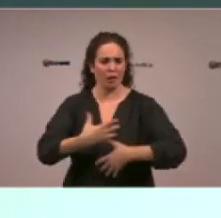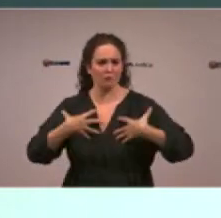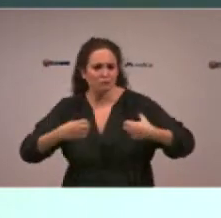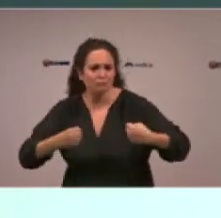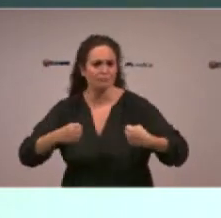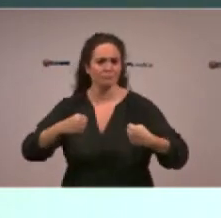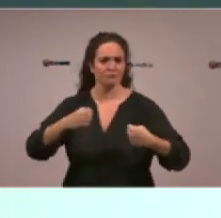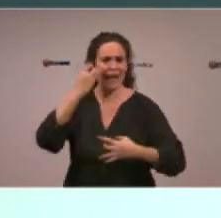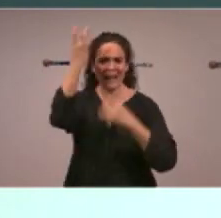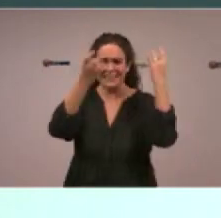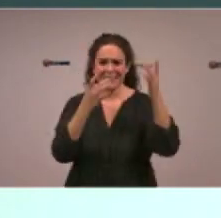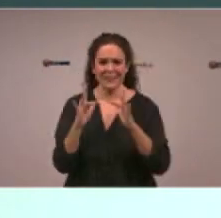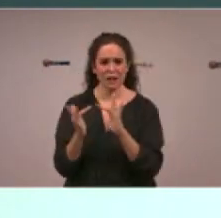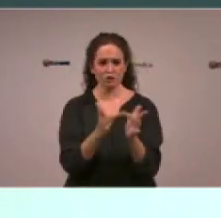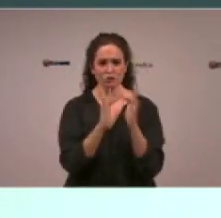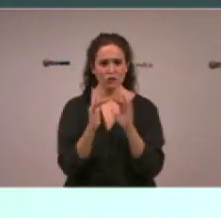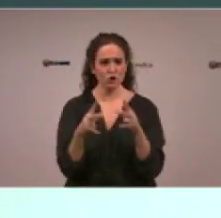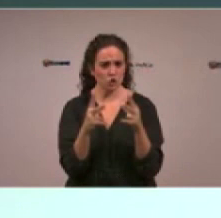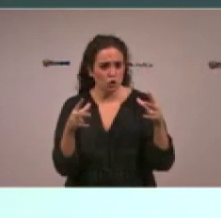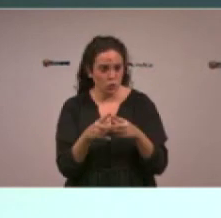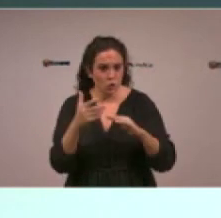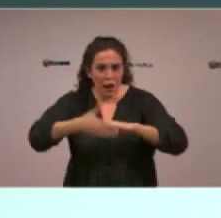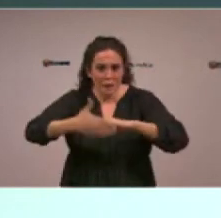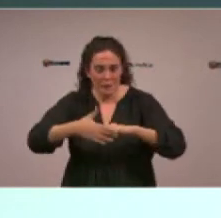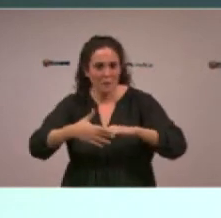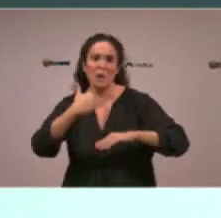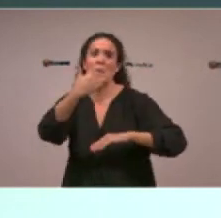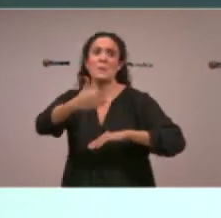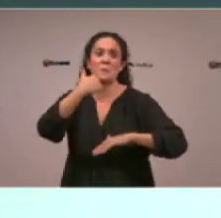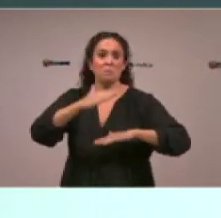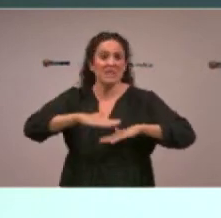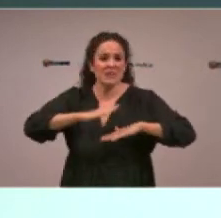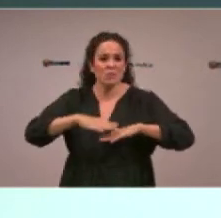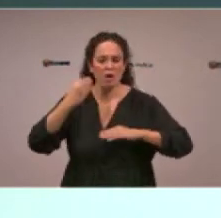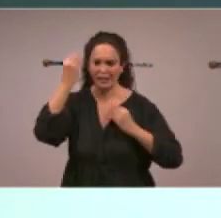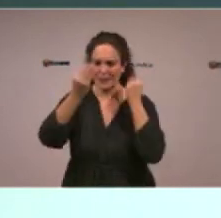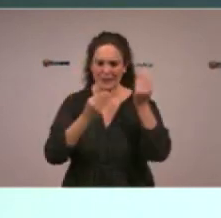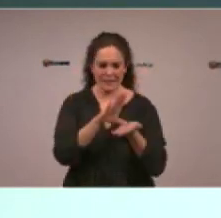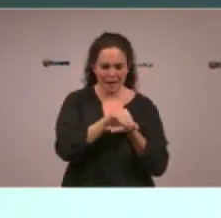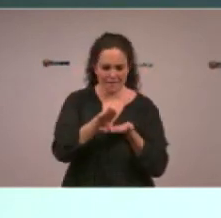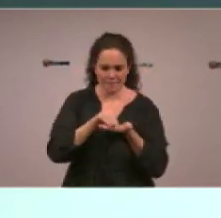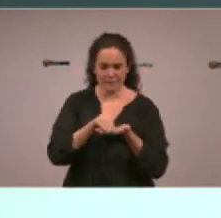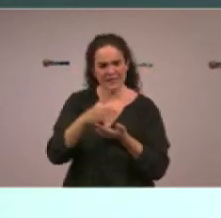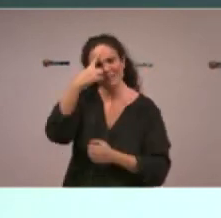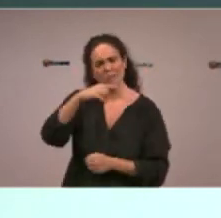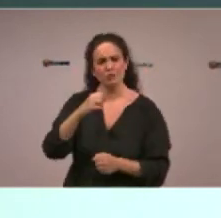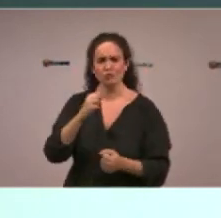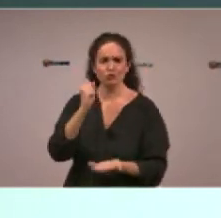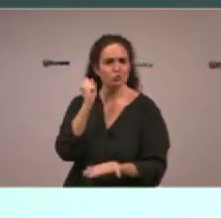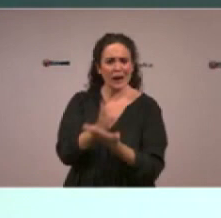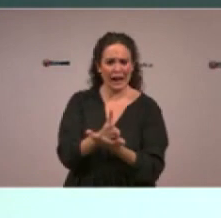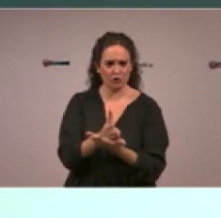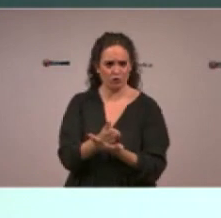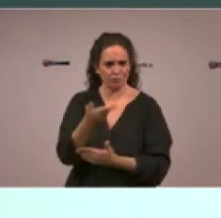cierta actividad social, aunque ésta sea limitada? Y somos conscientes del reto que supone esto para nuestra